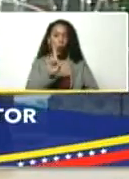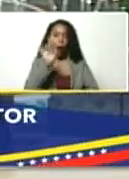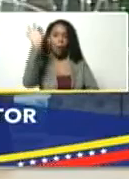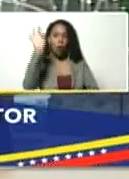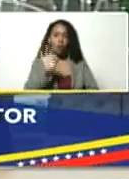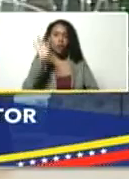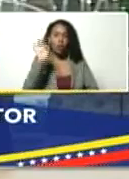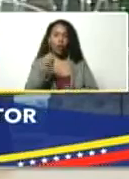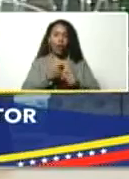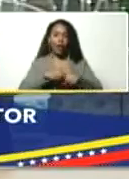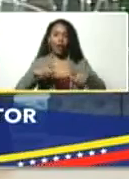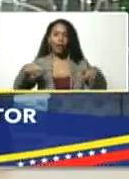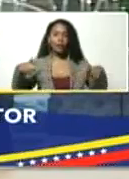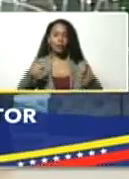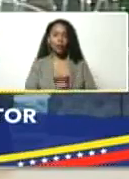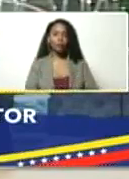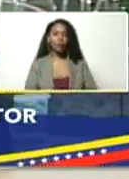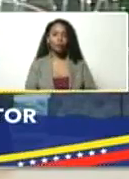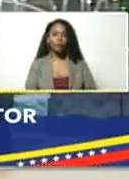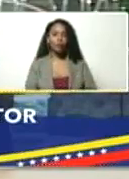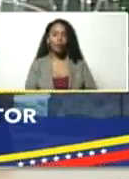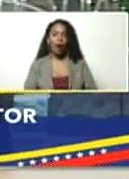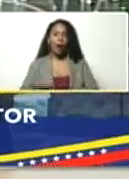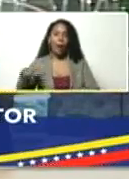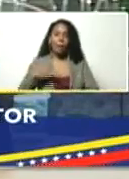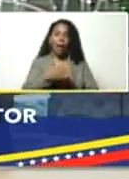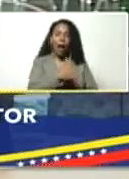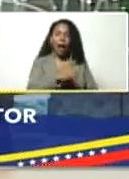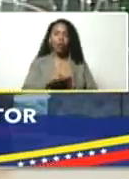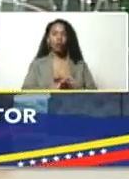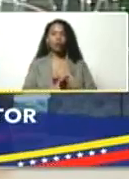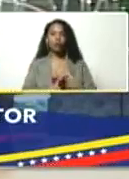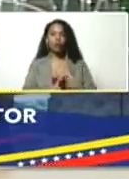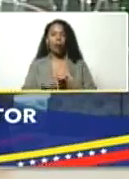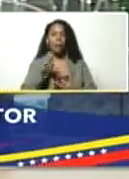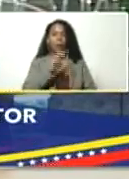31.1% de crecimiento. La sardina, loyo,